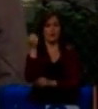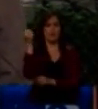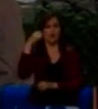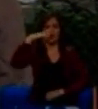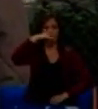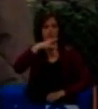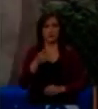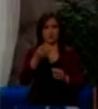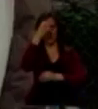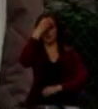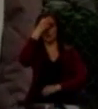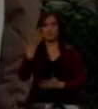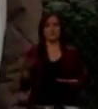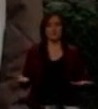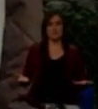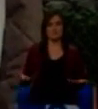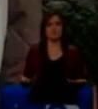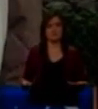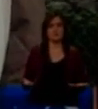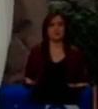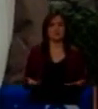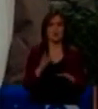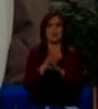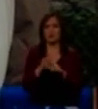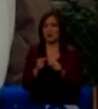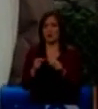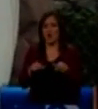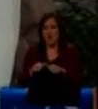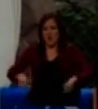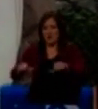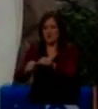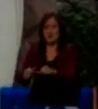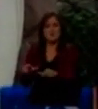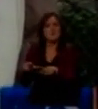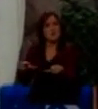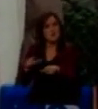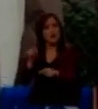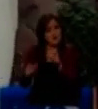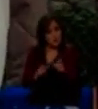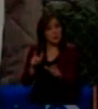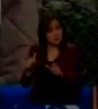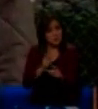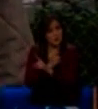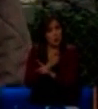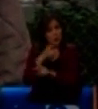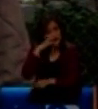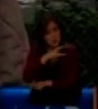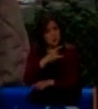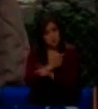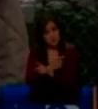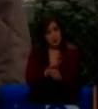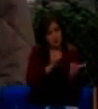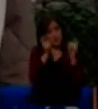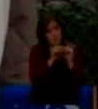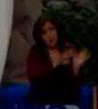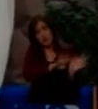tiene el niño a recibir la educación y yo no sé a qué se refiere con espacio físico o sea los niños que tienen alguna discapacidad tienen que ir a algún algún